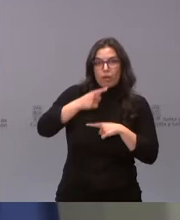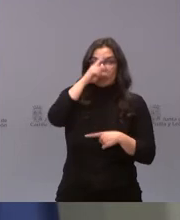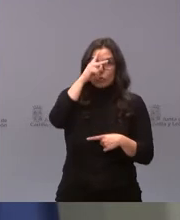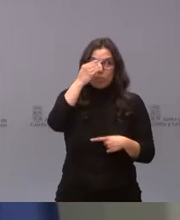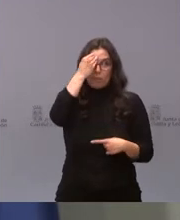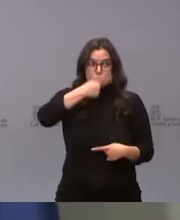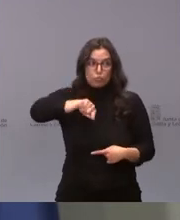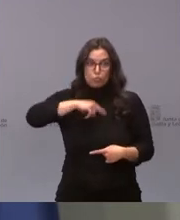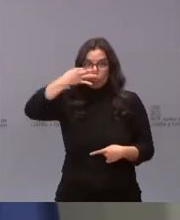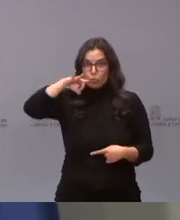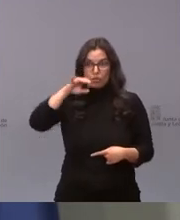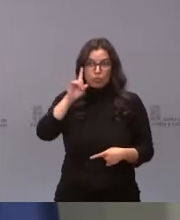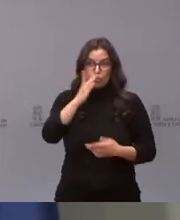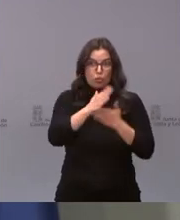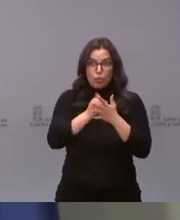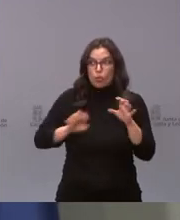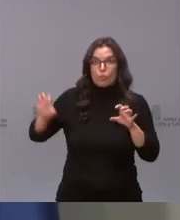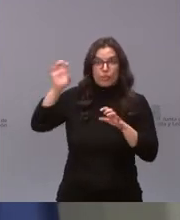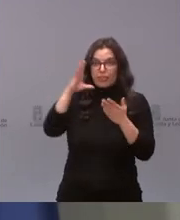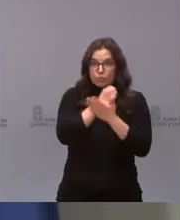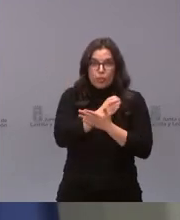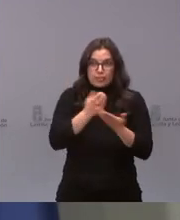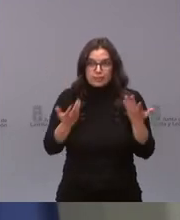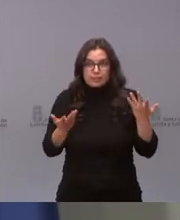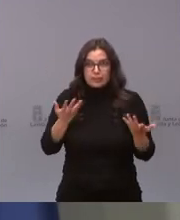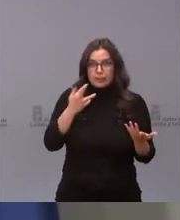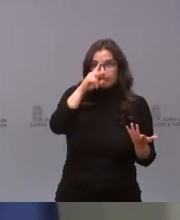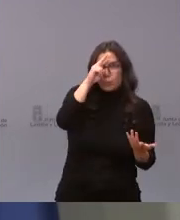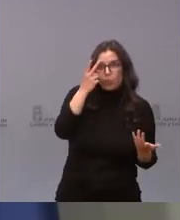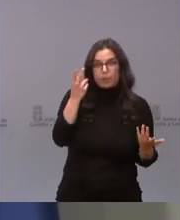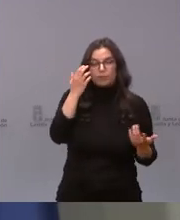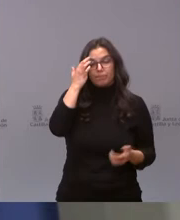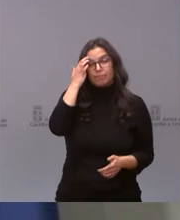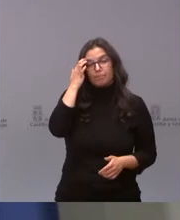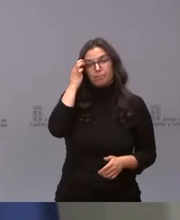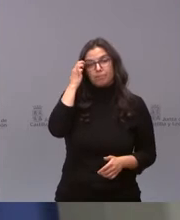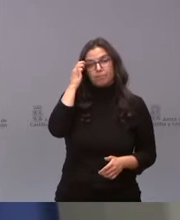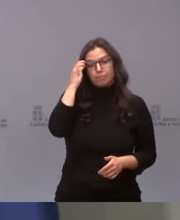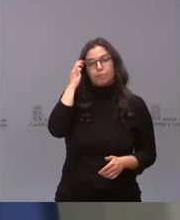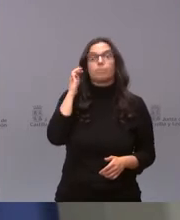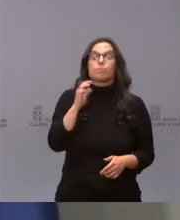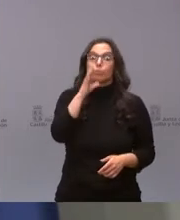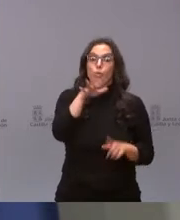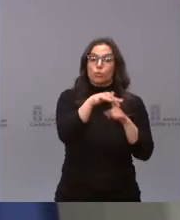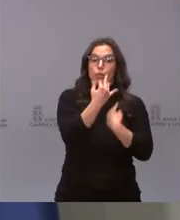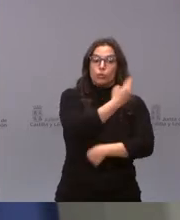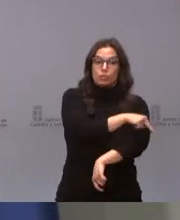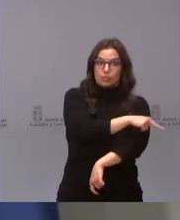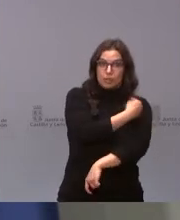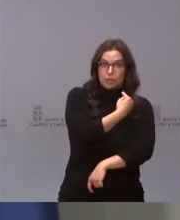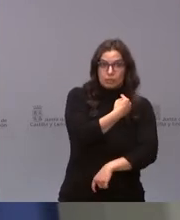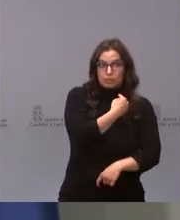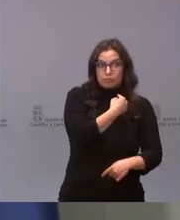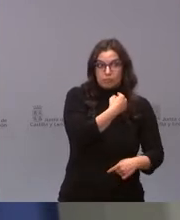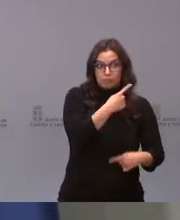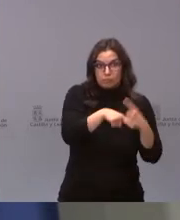que estamos preocupados, todas las comunidades autónomas están igualmente preocupados, tanto por la situación sanitaria que se puede